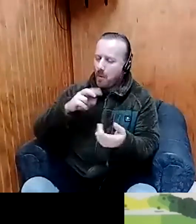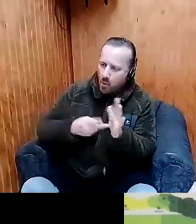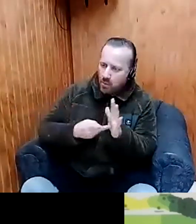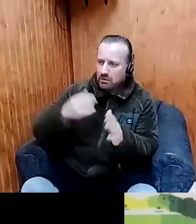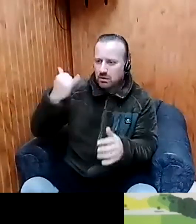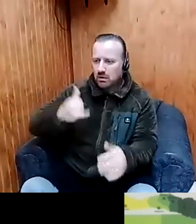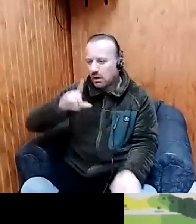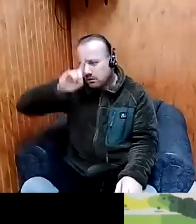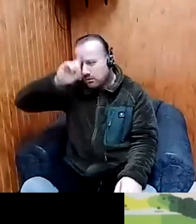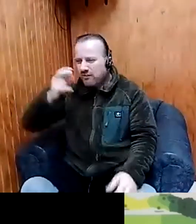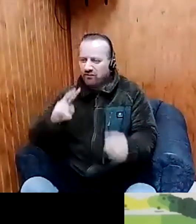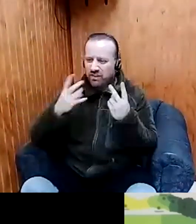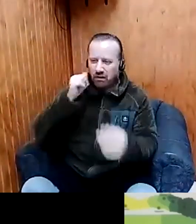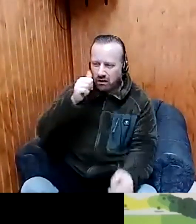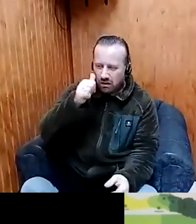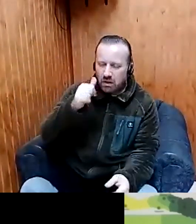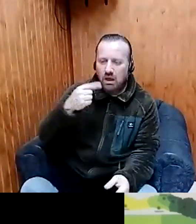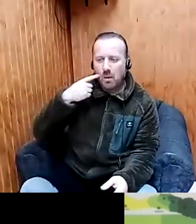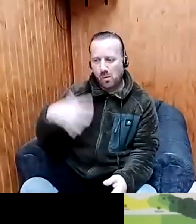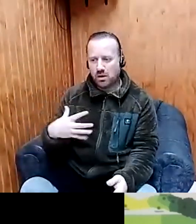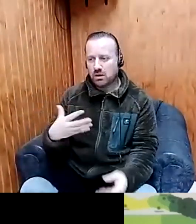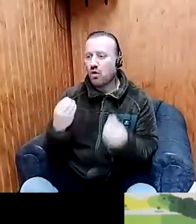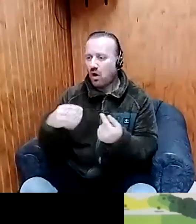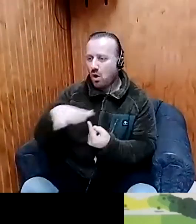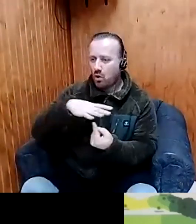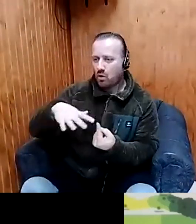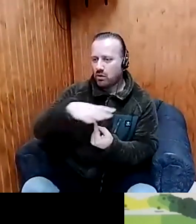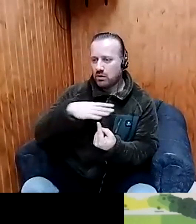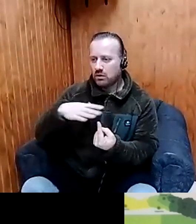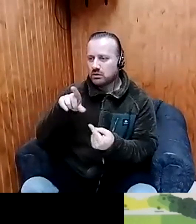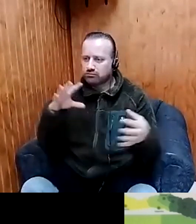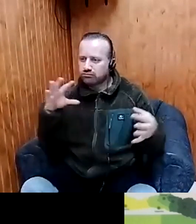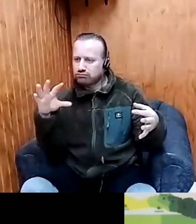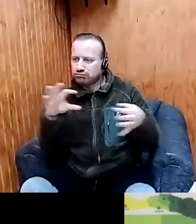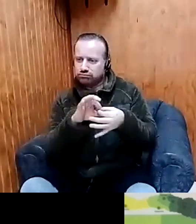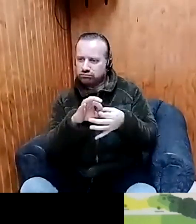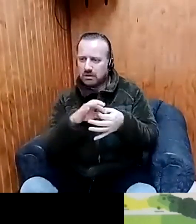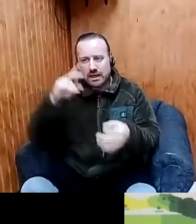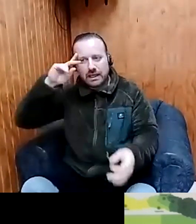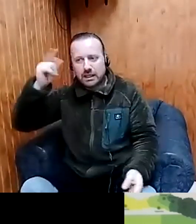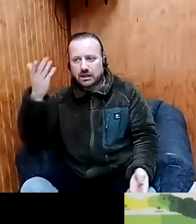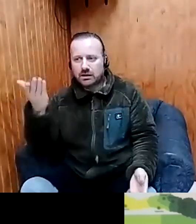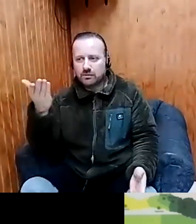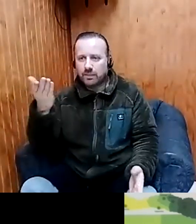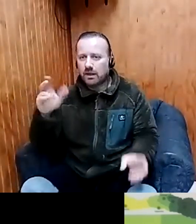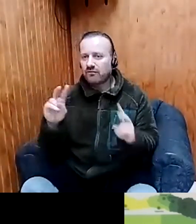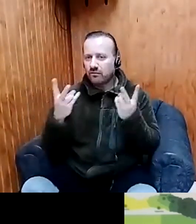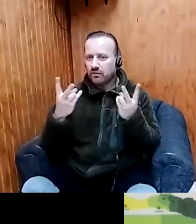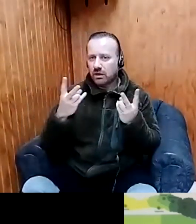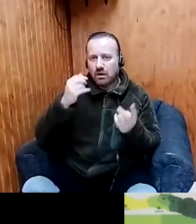también importante. Por lo tanto, buenos contextos que sean, que vinculen ideas con nuestra vida